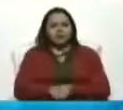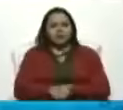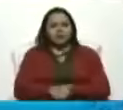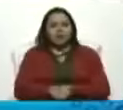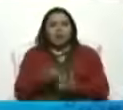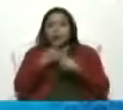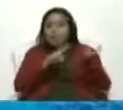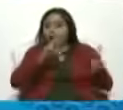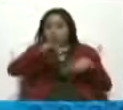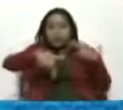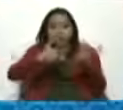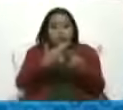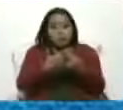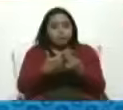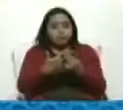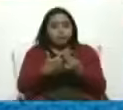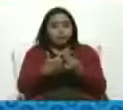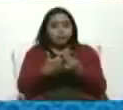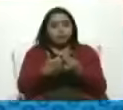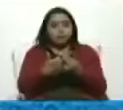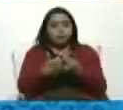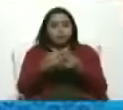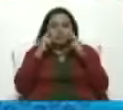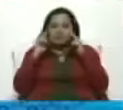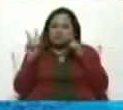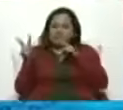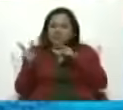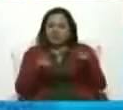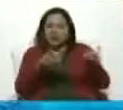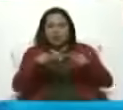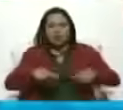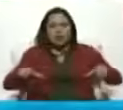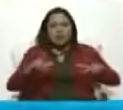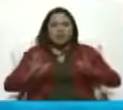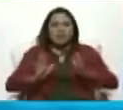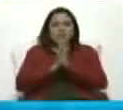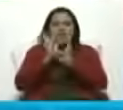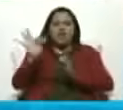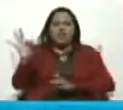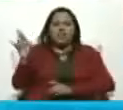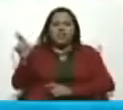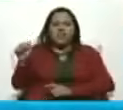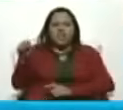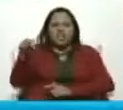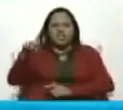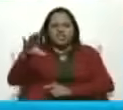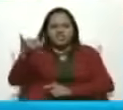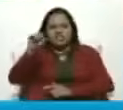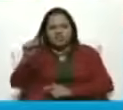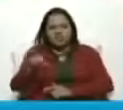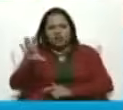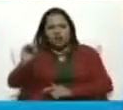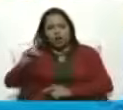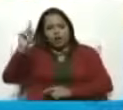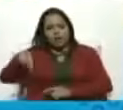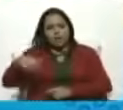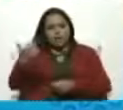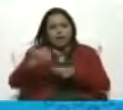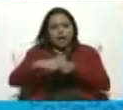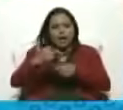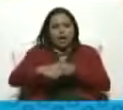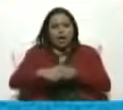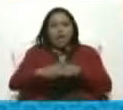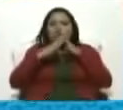Pero nunca había visto a San Francisco y a Maracaibo